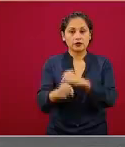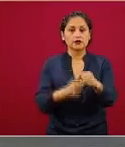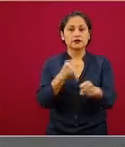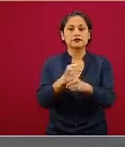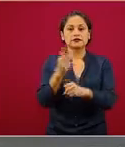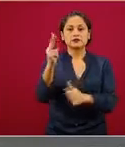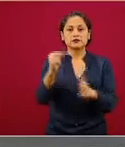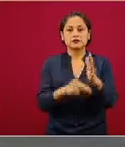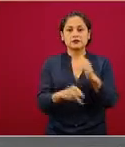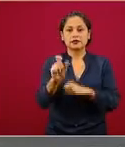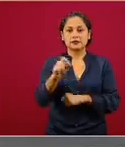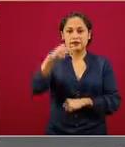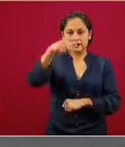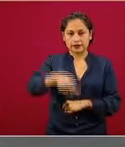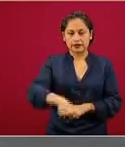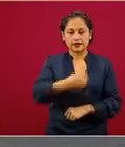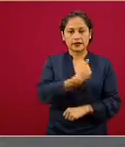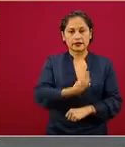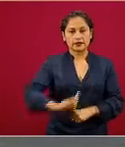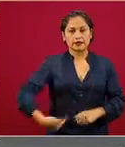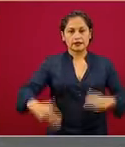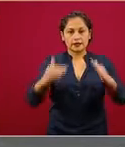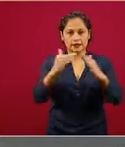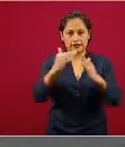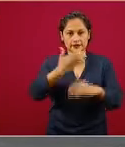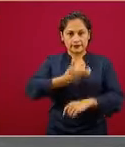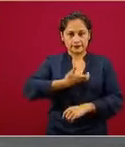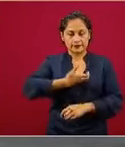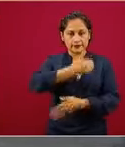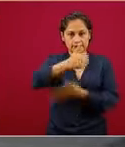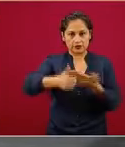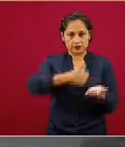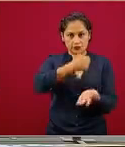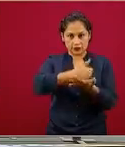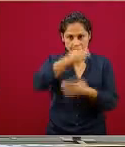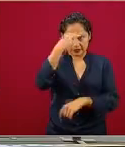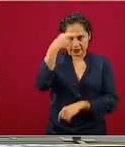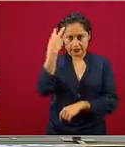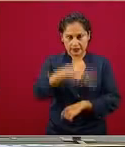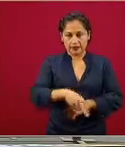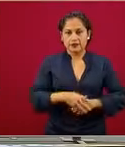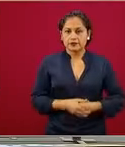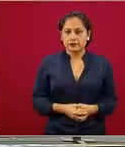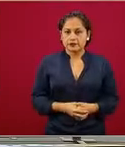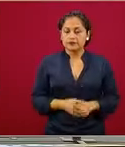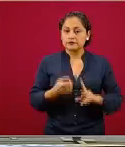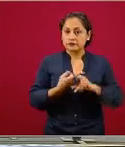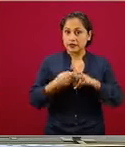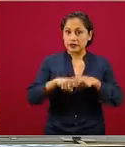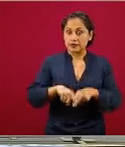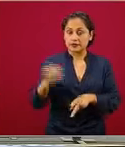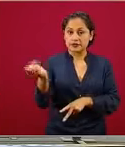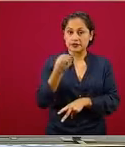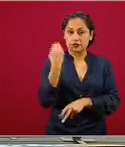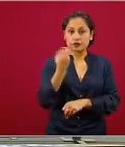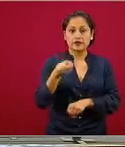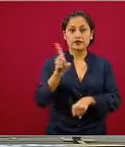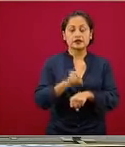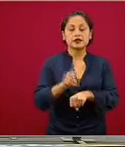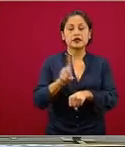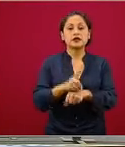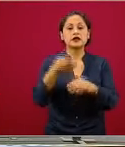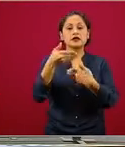Estamos en el Palacio Nacional de México, en la Ciudad de México, y vamos a iniciar la conferencia de prensa diaria sobre la